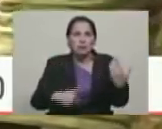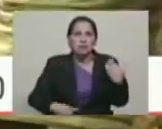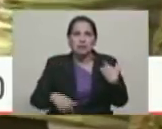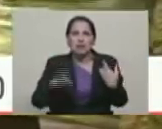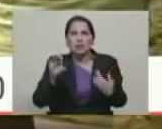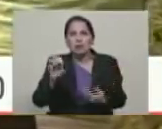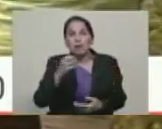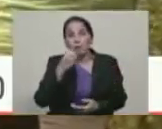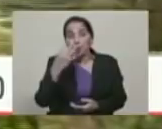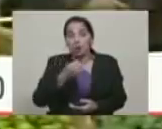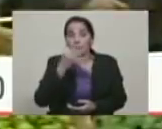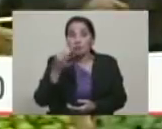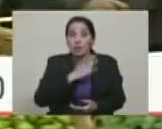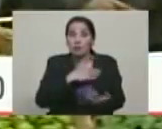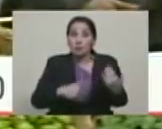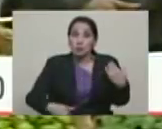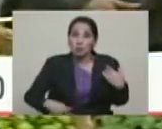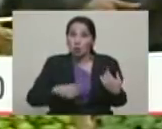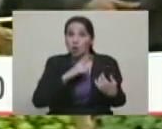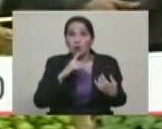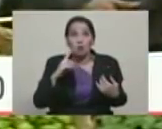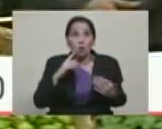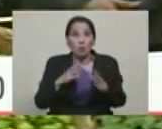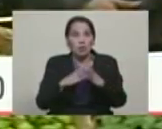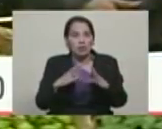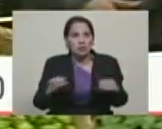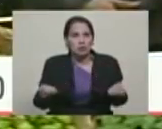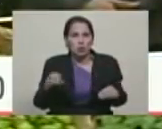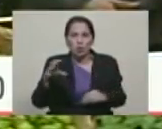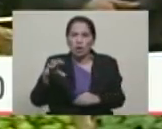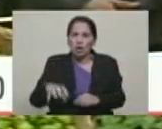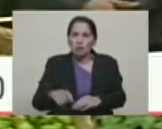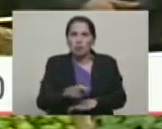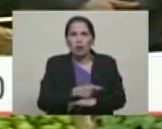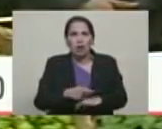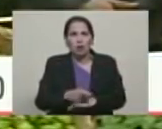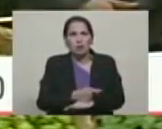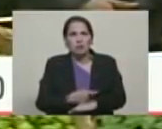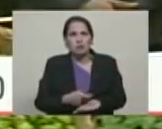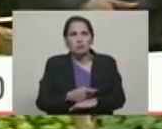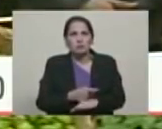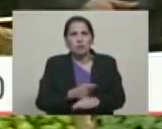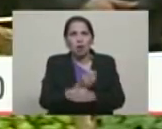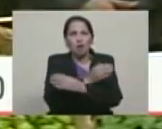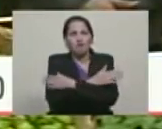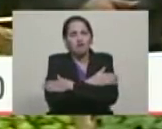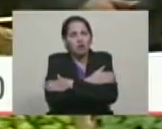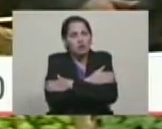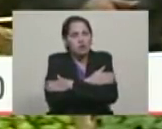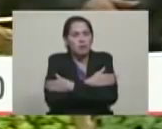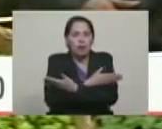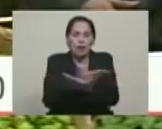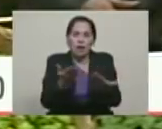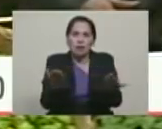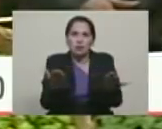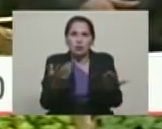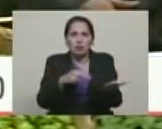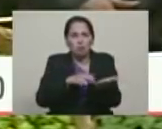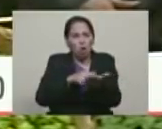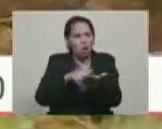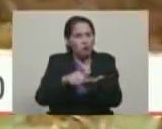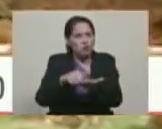buenas tardes. En nombre de todo este equipo agroproductivo de la gobernación, le damos un fuerte abrazo y aquí con usted rodilla en